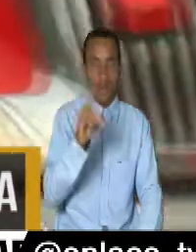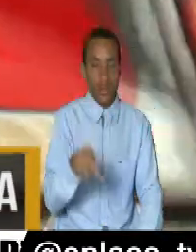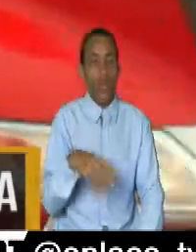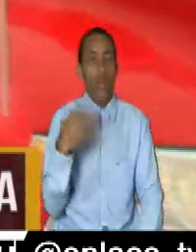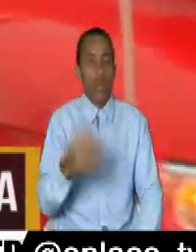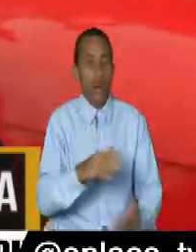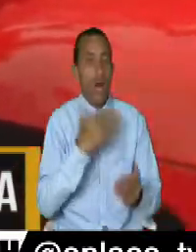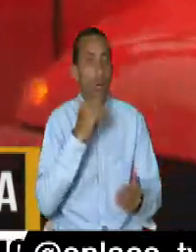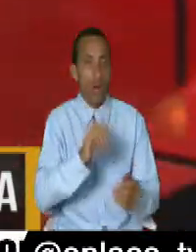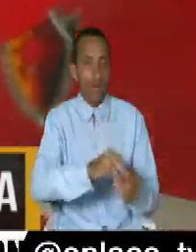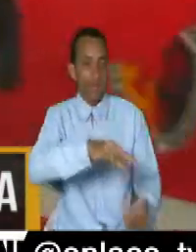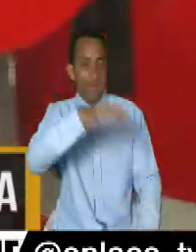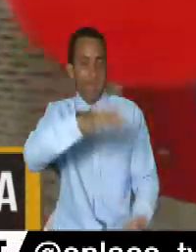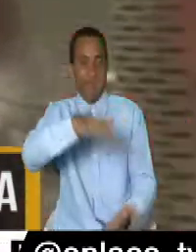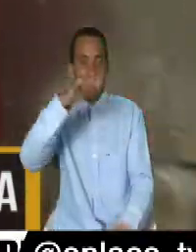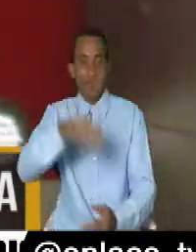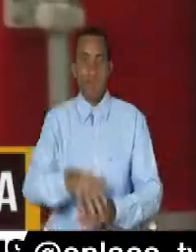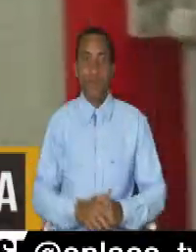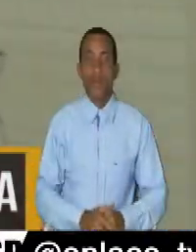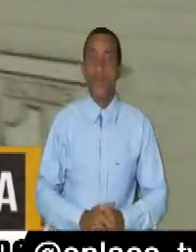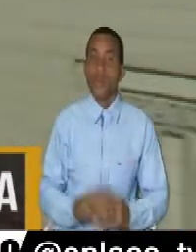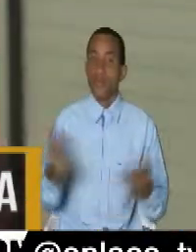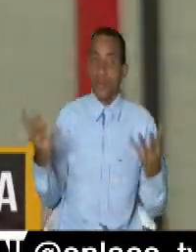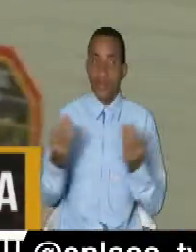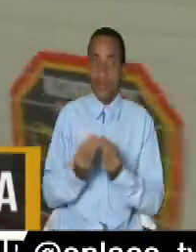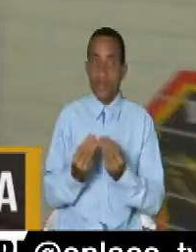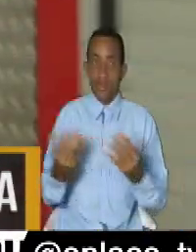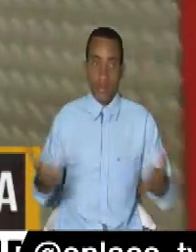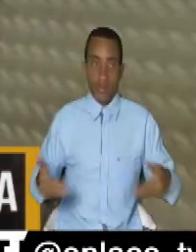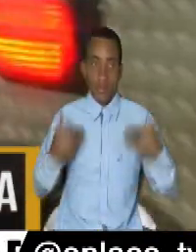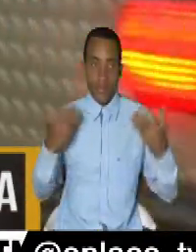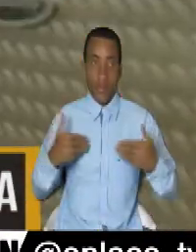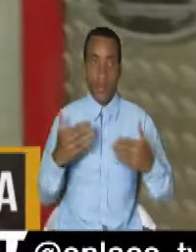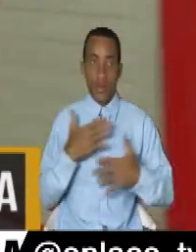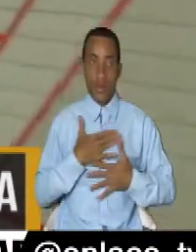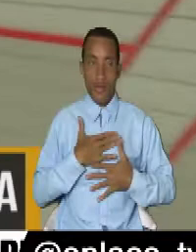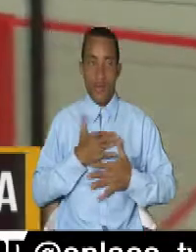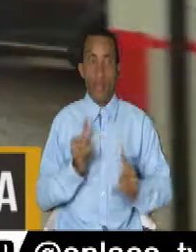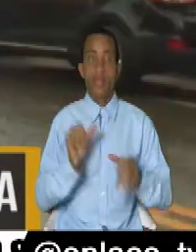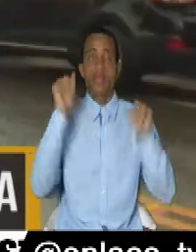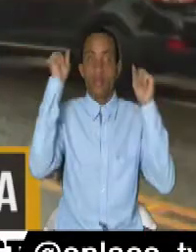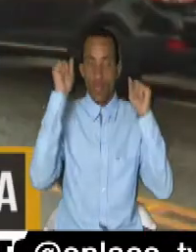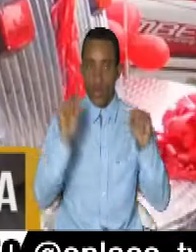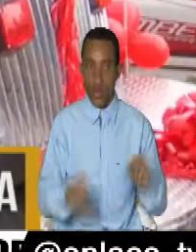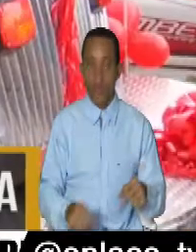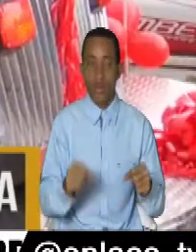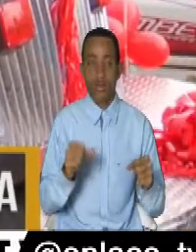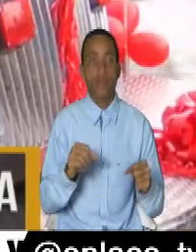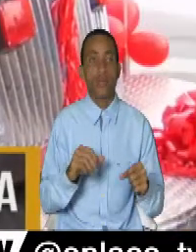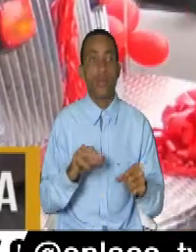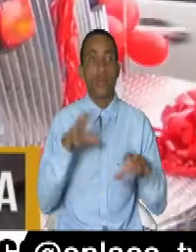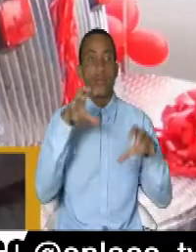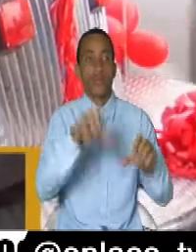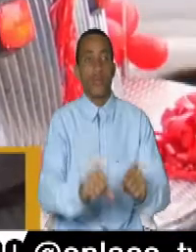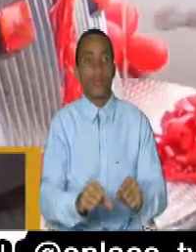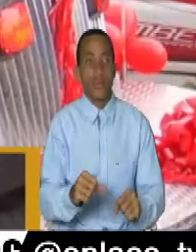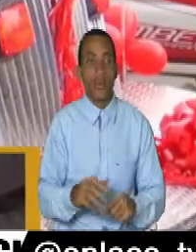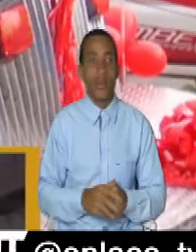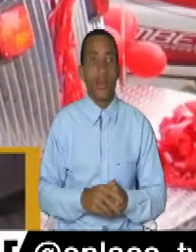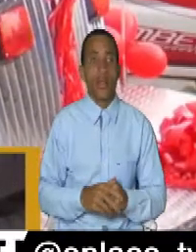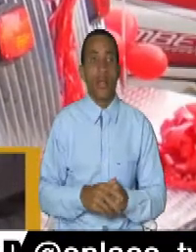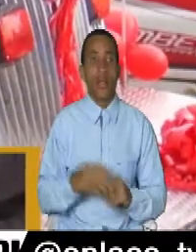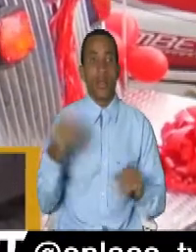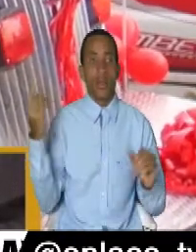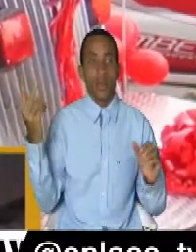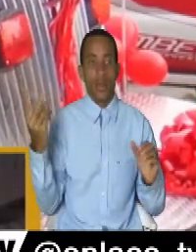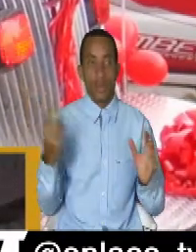voluntarios de Barrancabermeja está alegre, está feliz porque se pudo adquirir esta máquina. Esta es una máquina tipo cisterna de